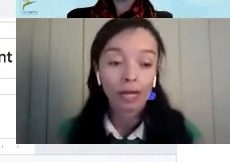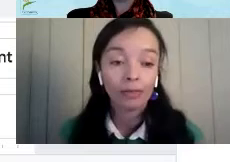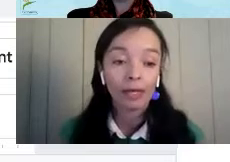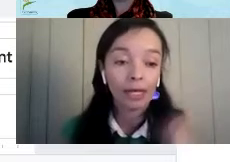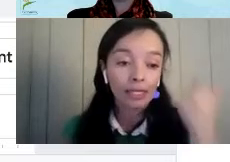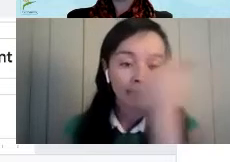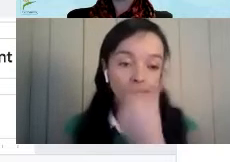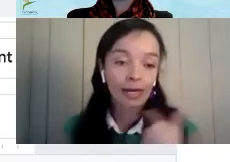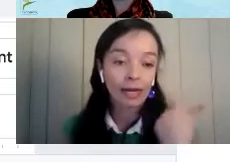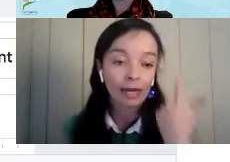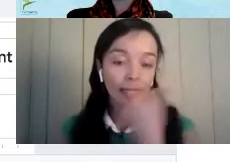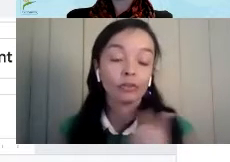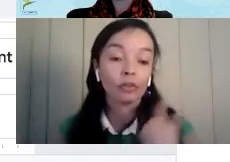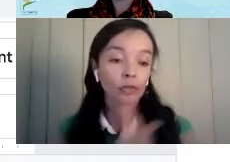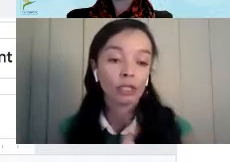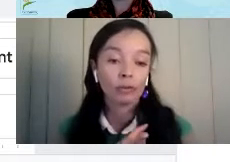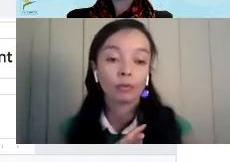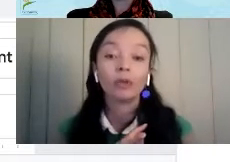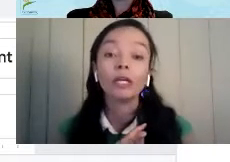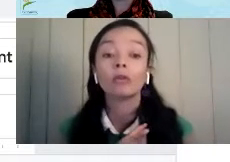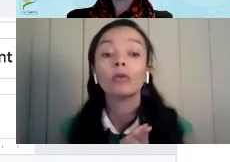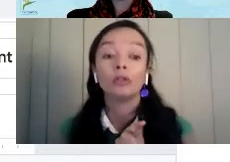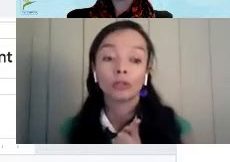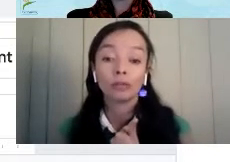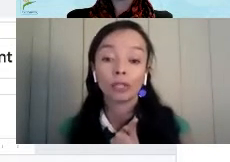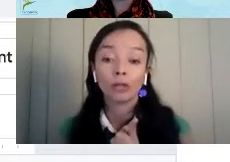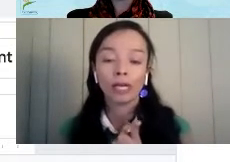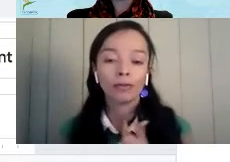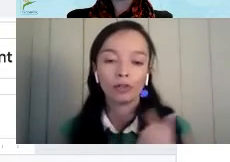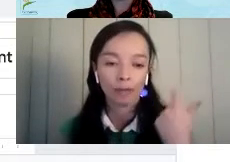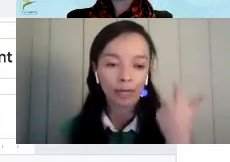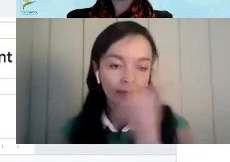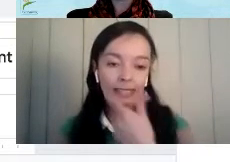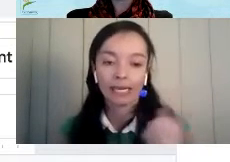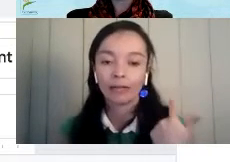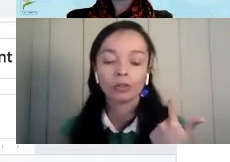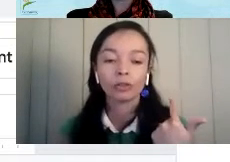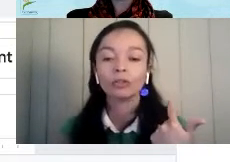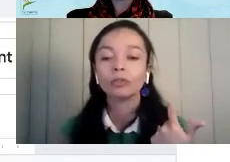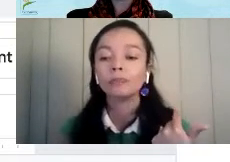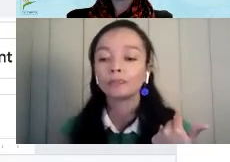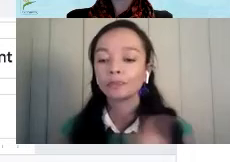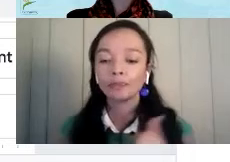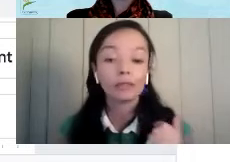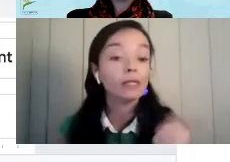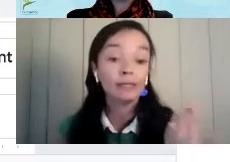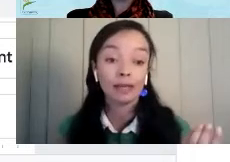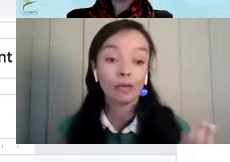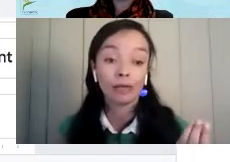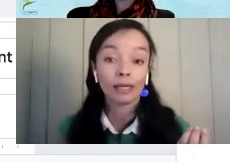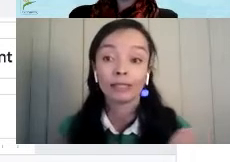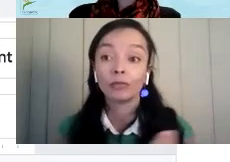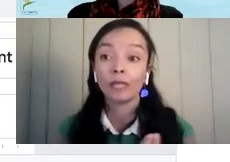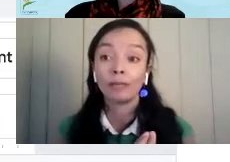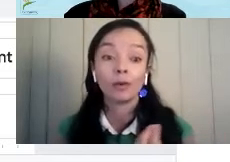importante es la cara que nosotros estamos poniendo cuando lo estamos elogiando. Ellos ven la felicidad de nosotros y se dan